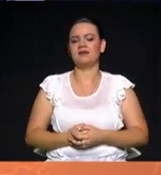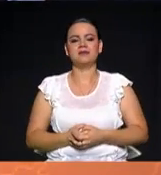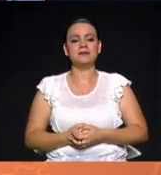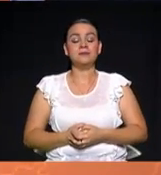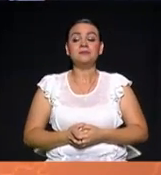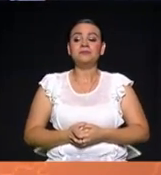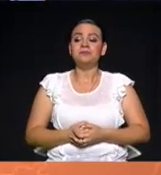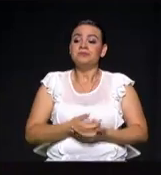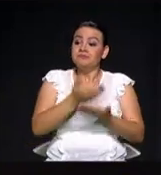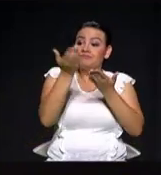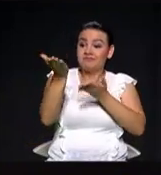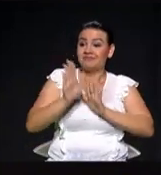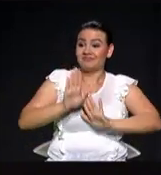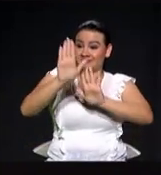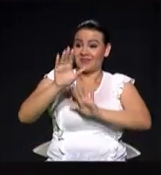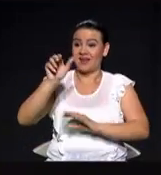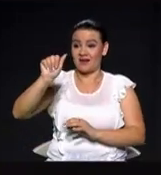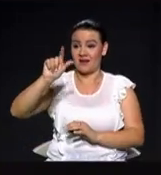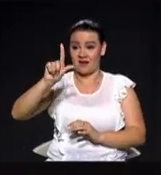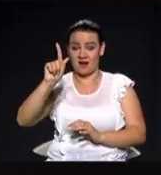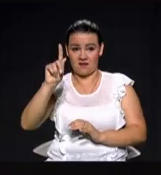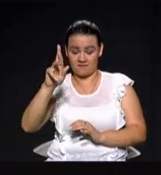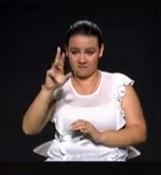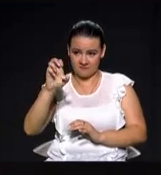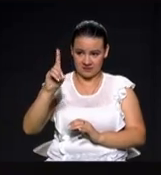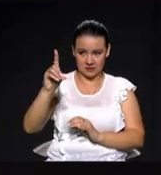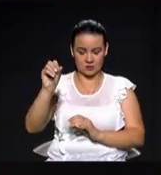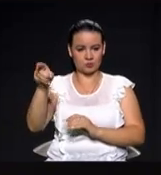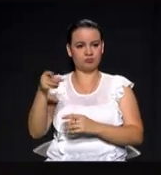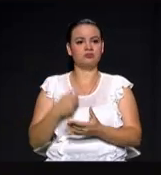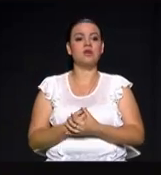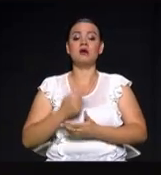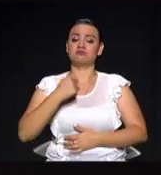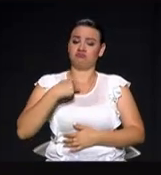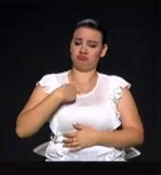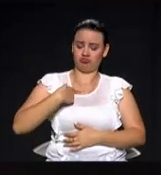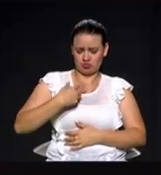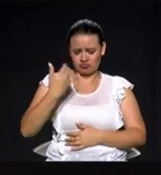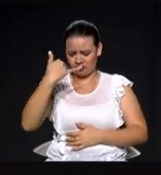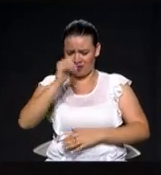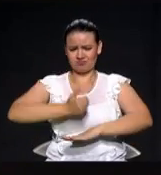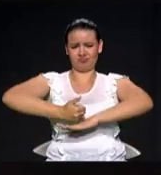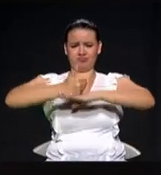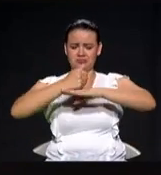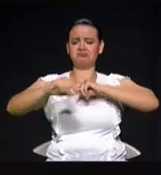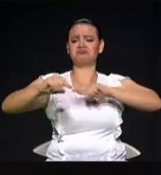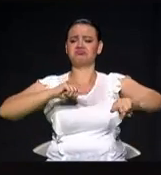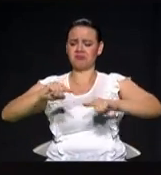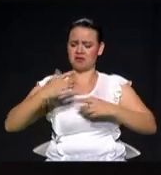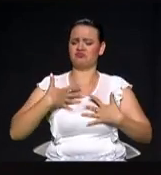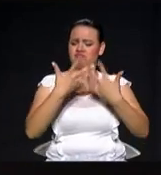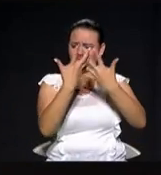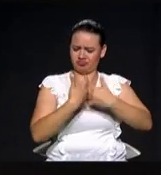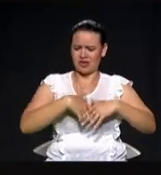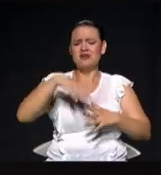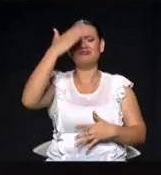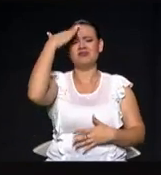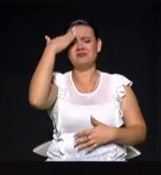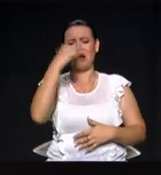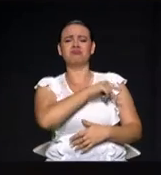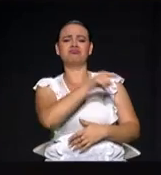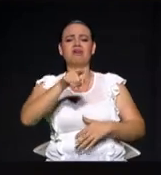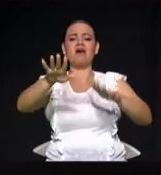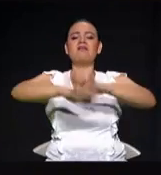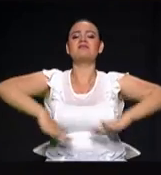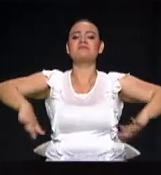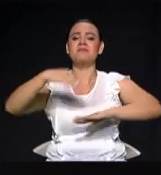ramos su turno he sido gerente he sido empresario sé cómo generar empleo y quiero que medellín sea una verdadera ciudad de